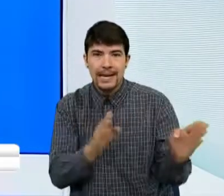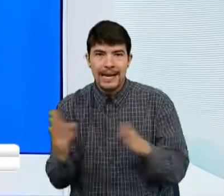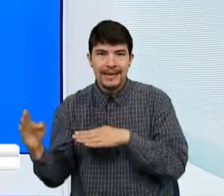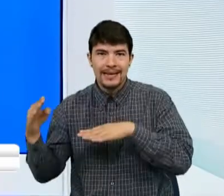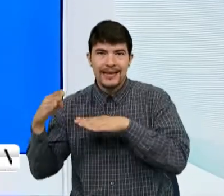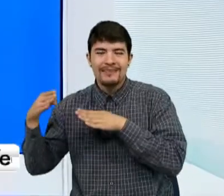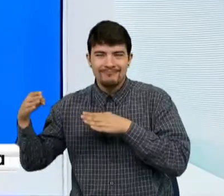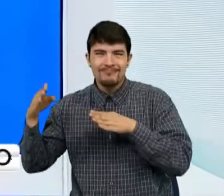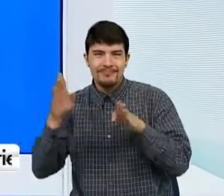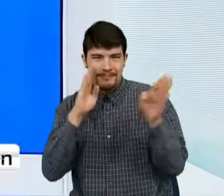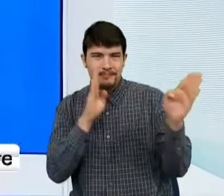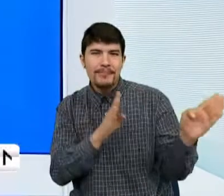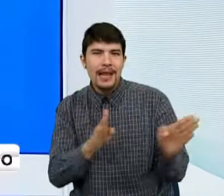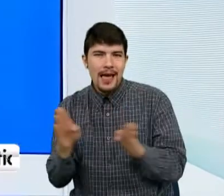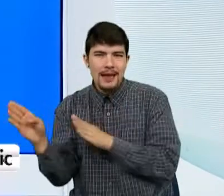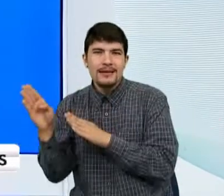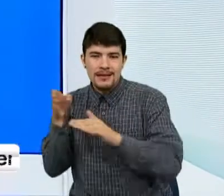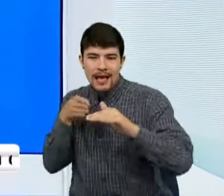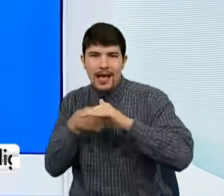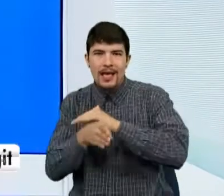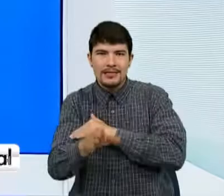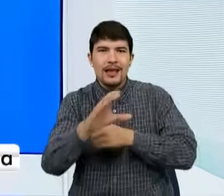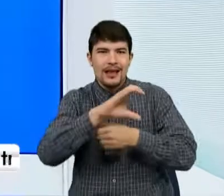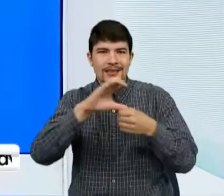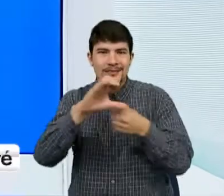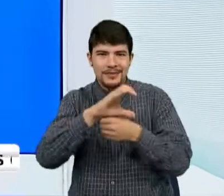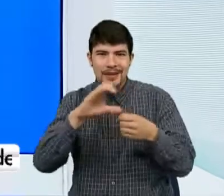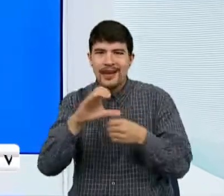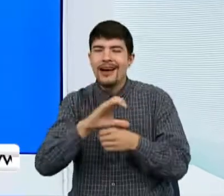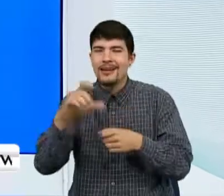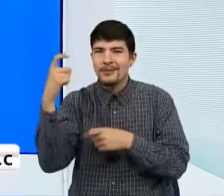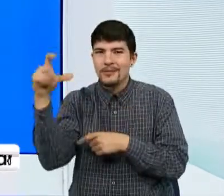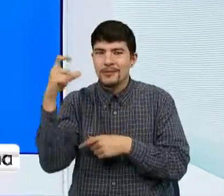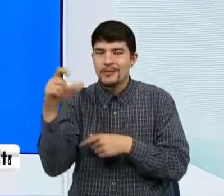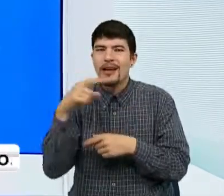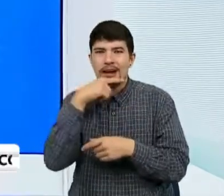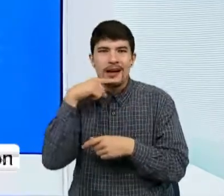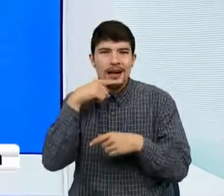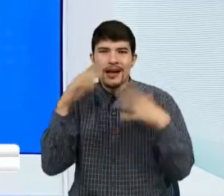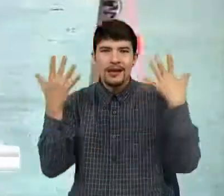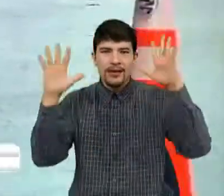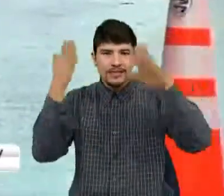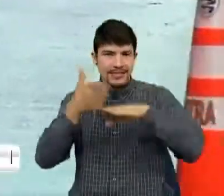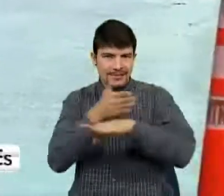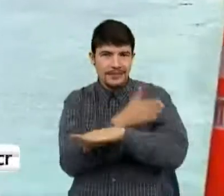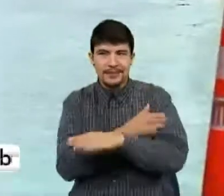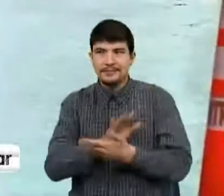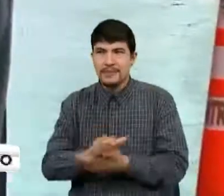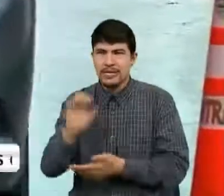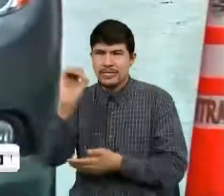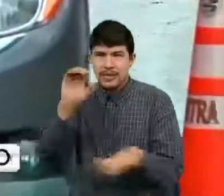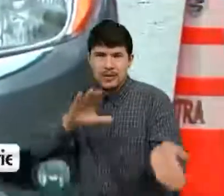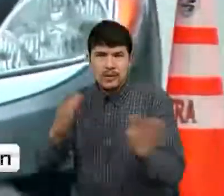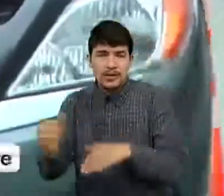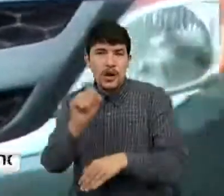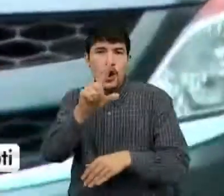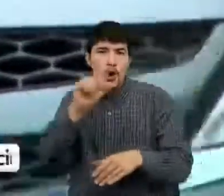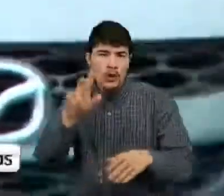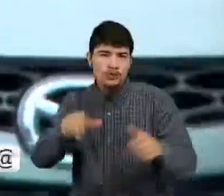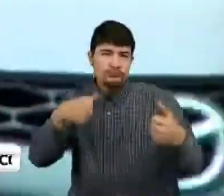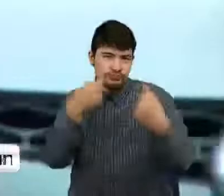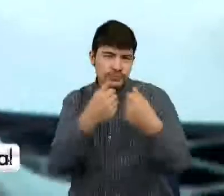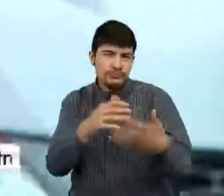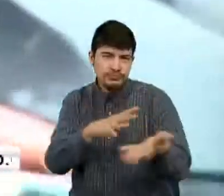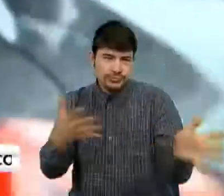efectuado para garantizar la seguridad de los viajeros en este puente festivo aquí tenemos el resultado cero muertes y 11 lesionados en accidentes